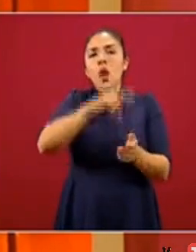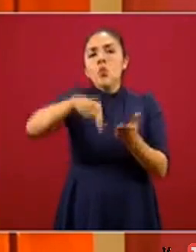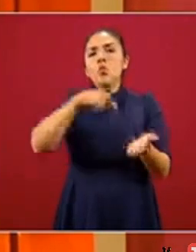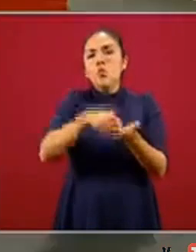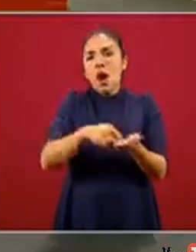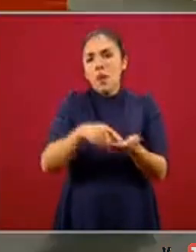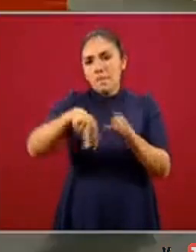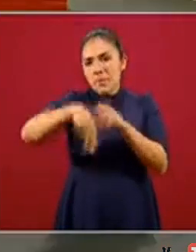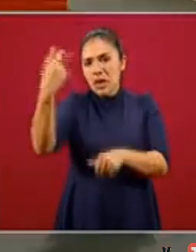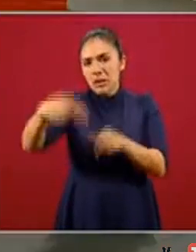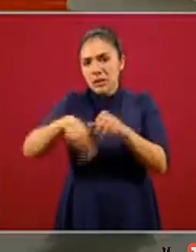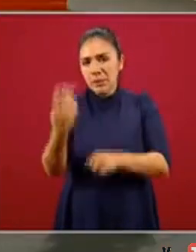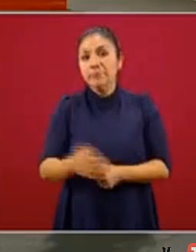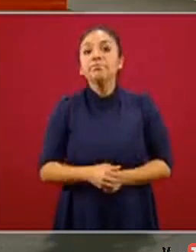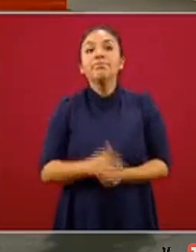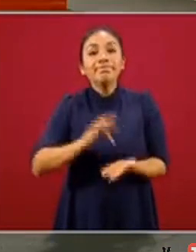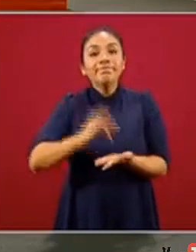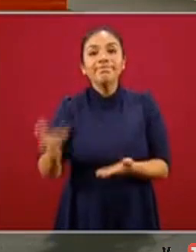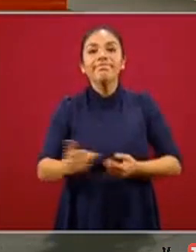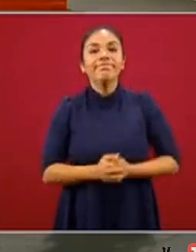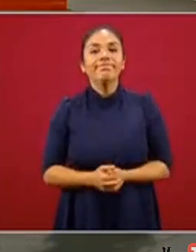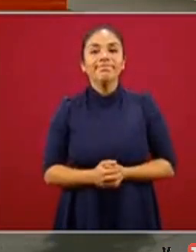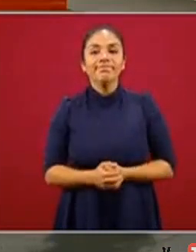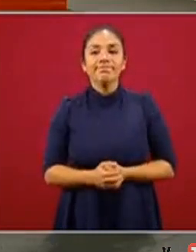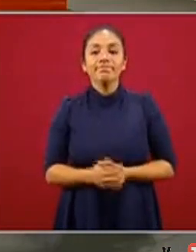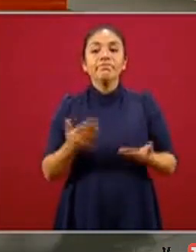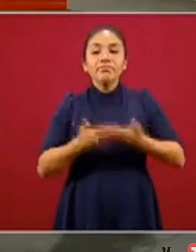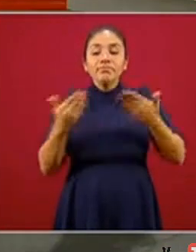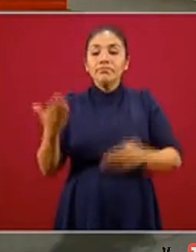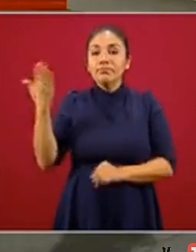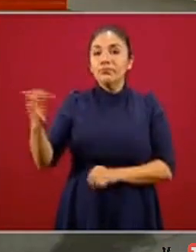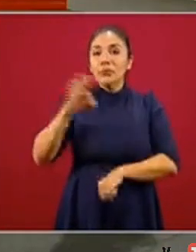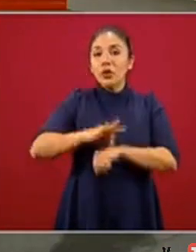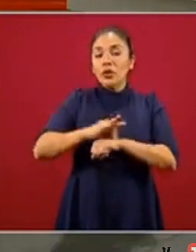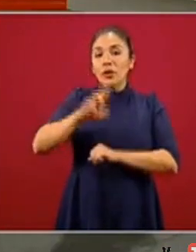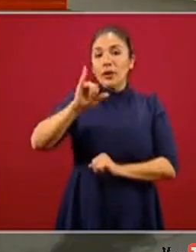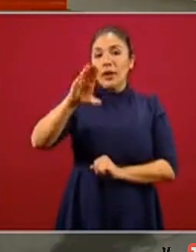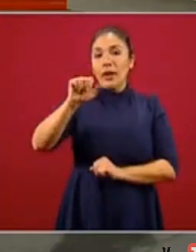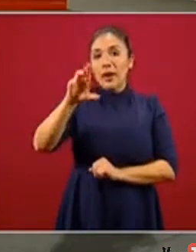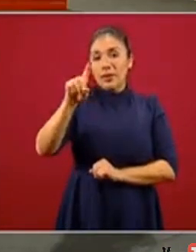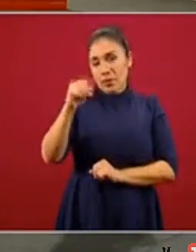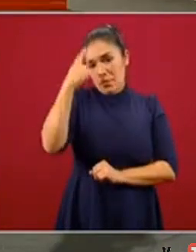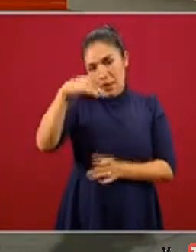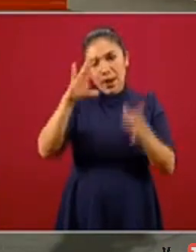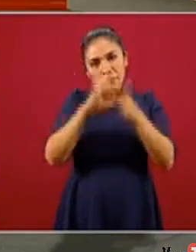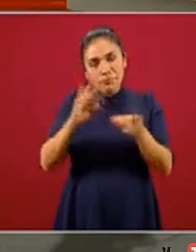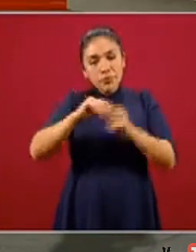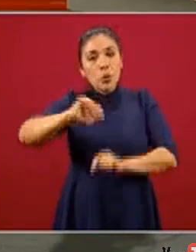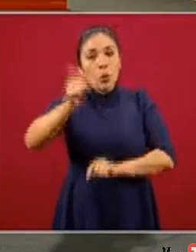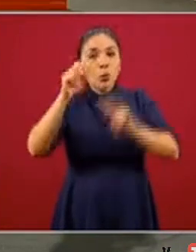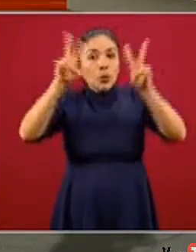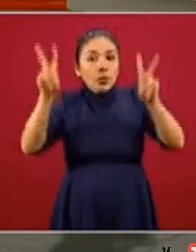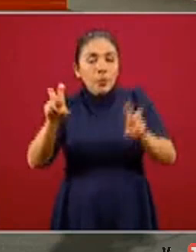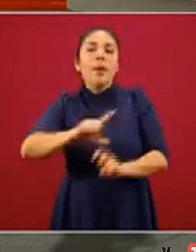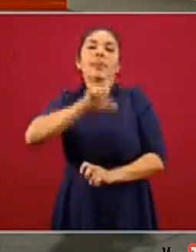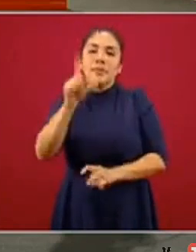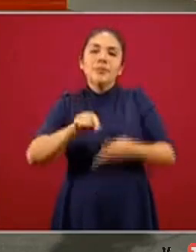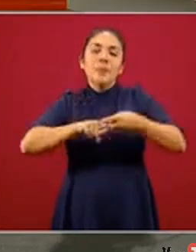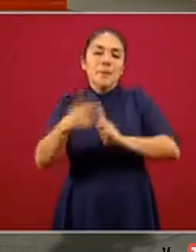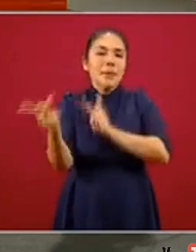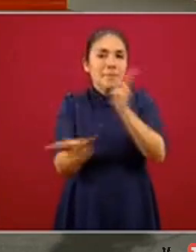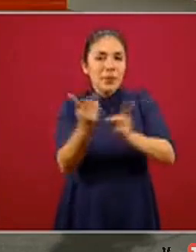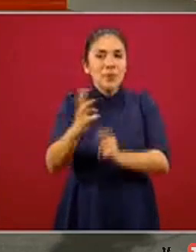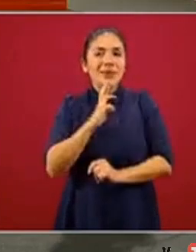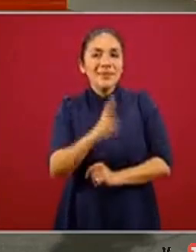llenos. Gracias. Le pido al doctor Ricardo Cortés si nos comenta el otro tema y después abrimos a preguntas y